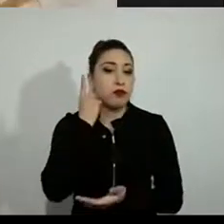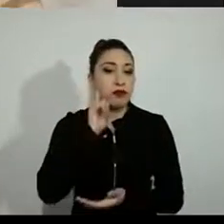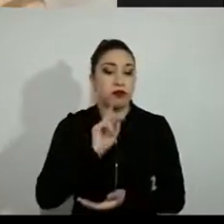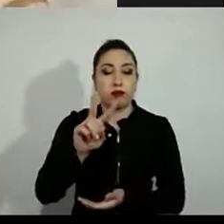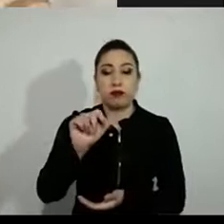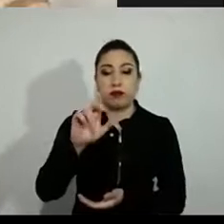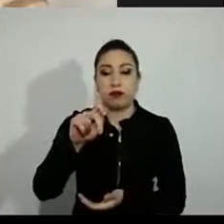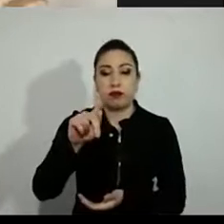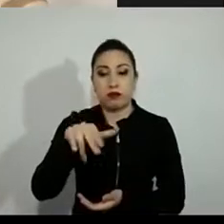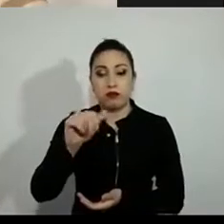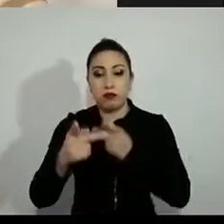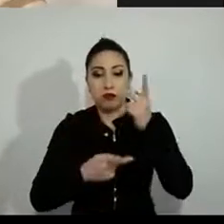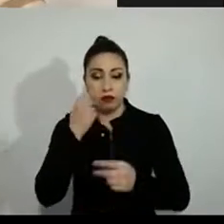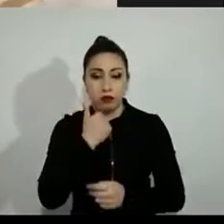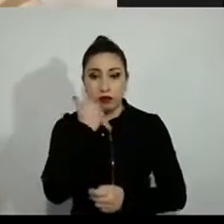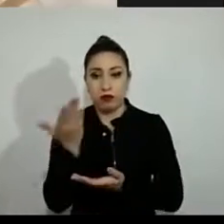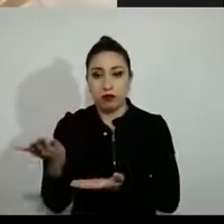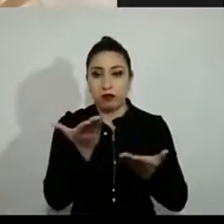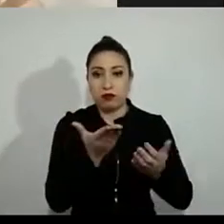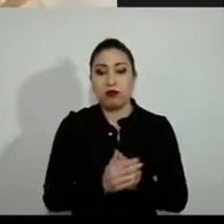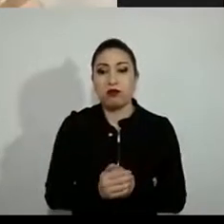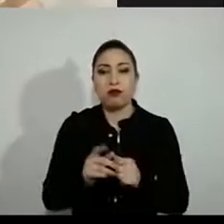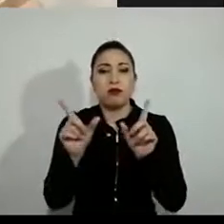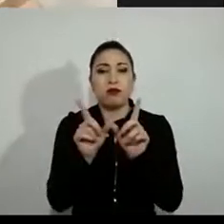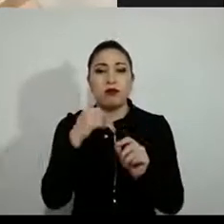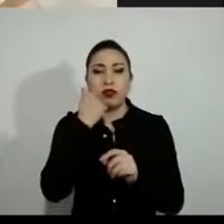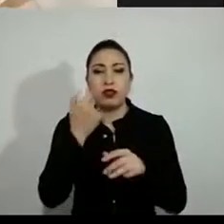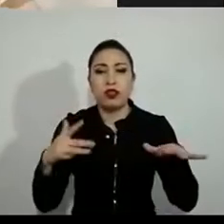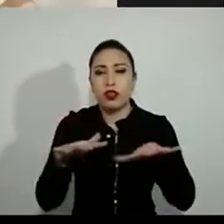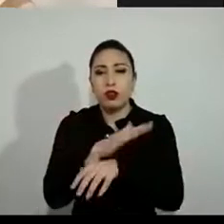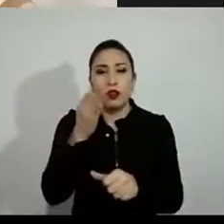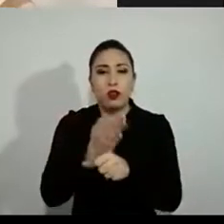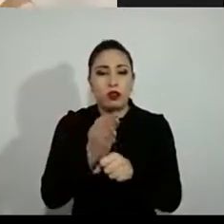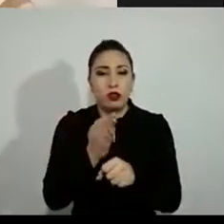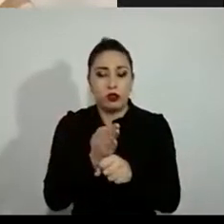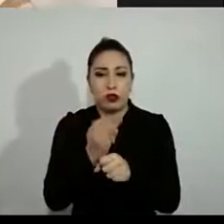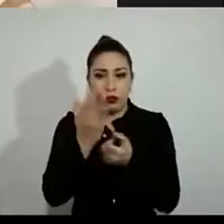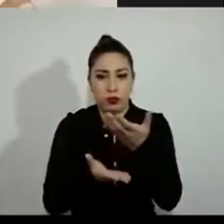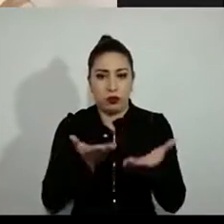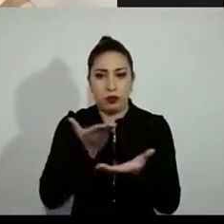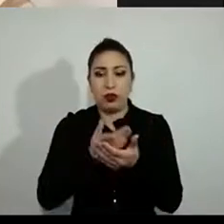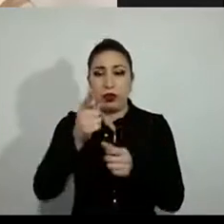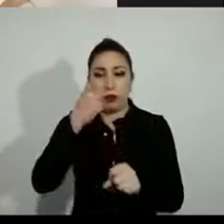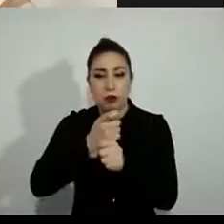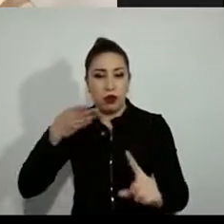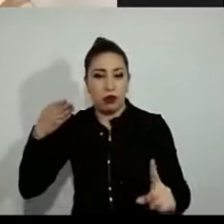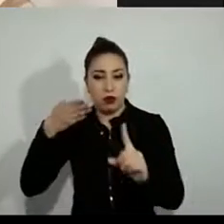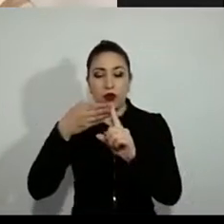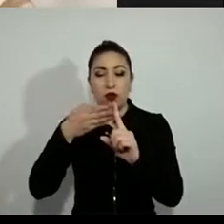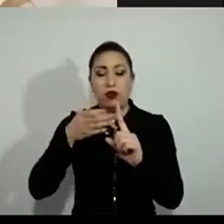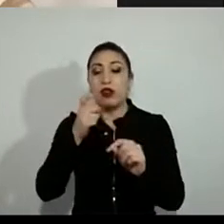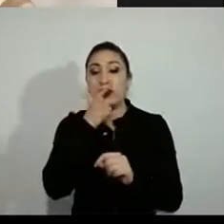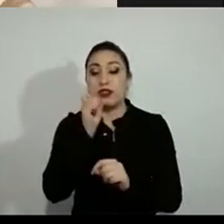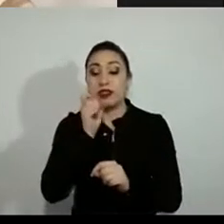Batas, por favor Solo una pequeña corrección En el primero de los resolutivos se menciona que la